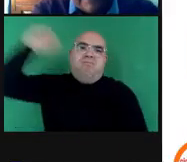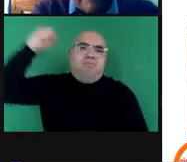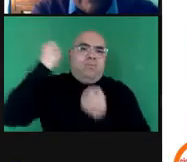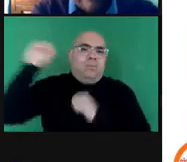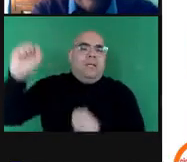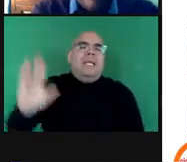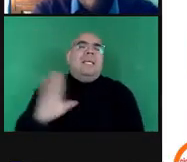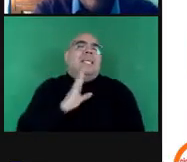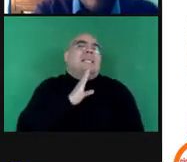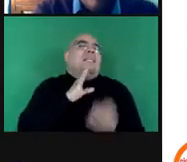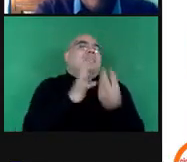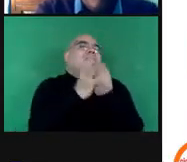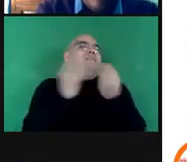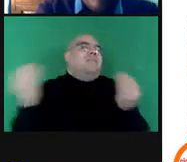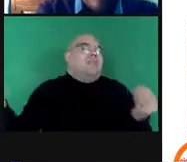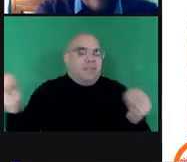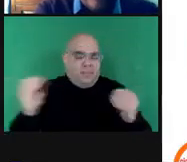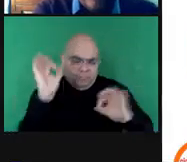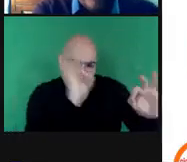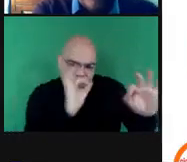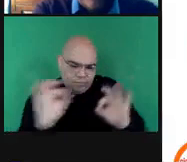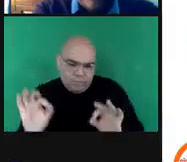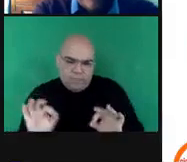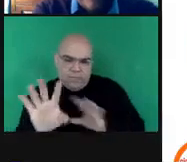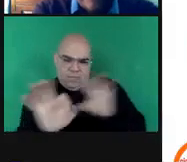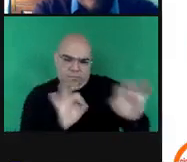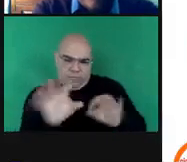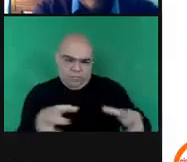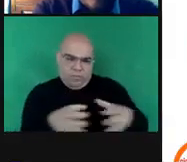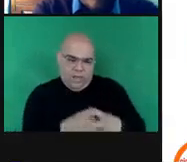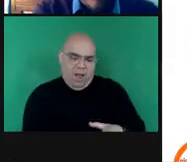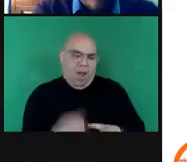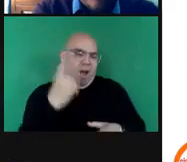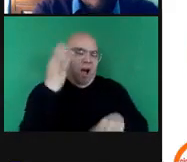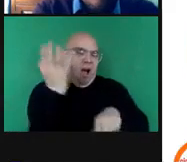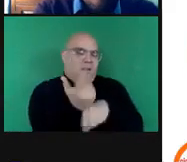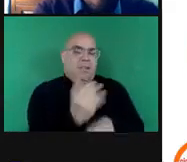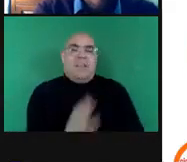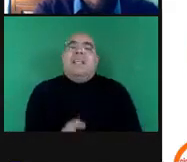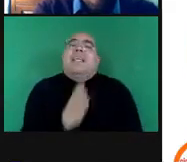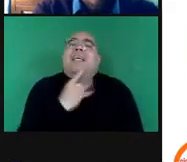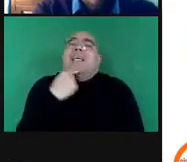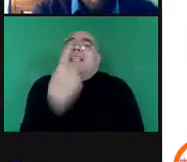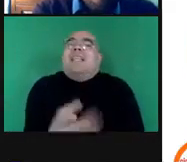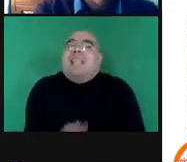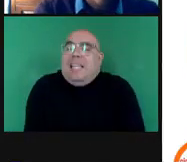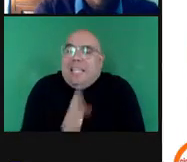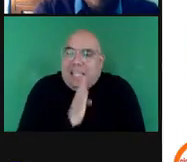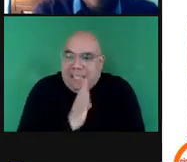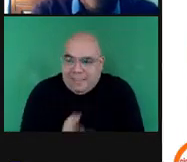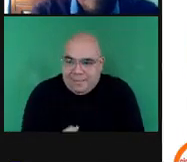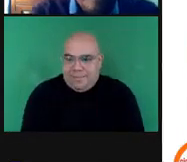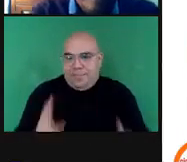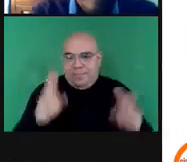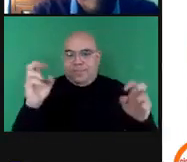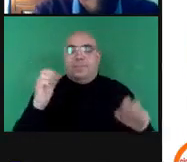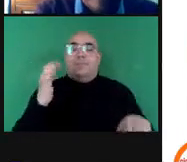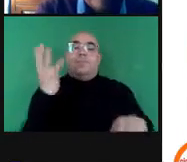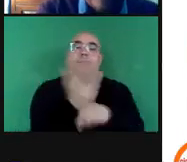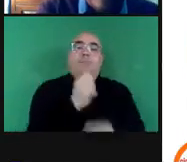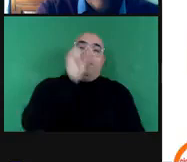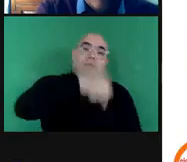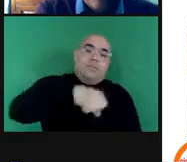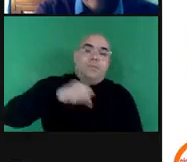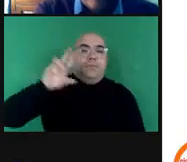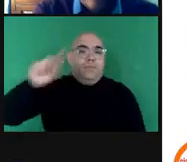quién determina realmente la calidad artística para decir esto es arte o no lo es?